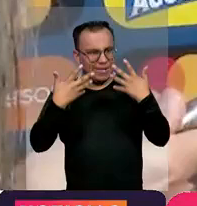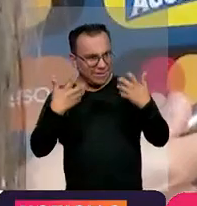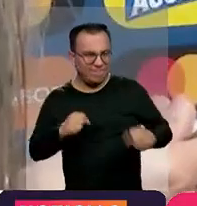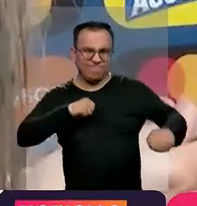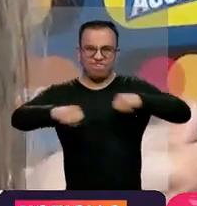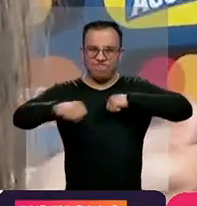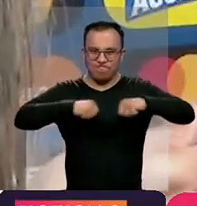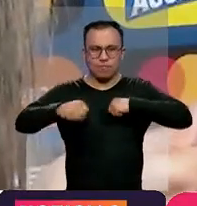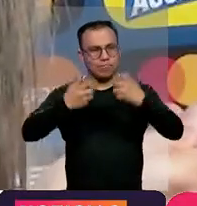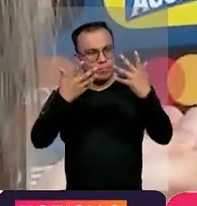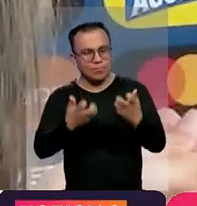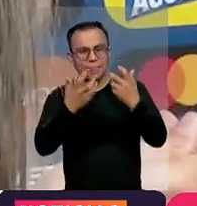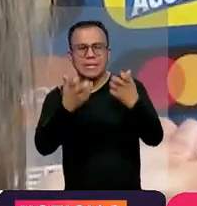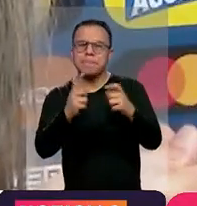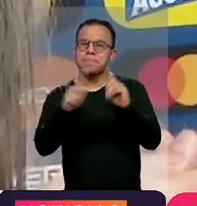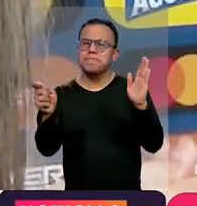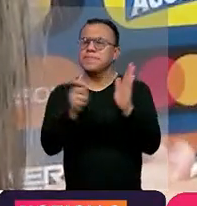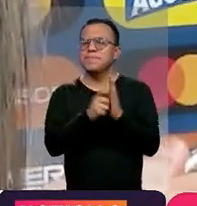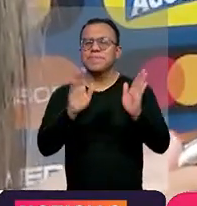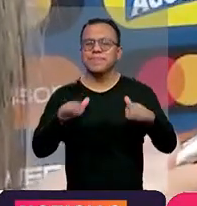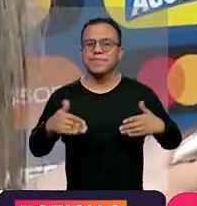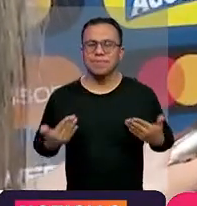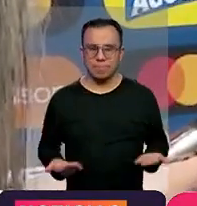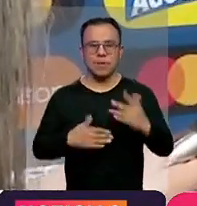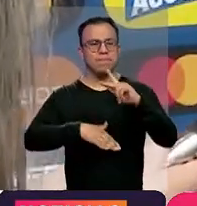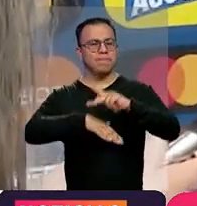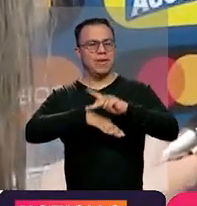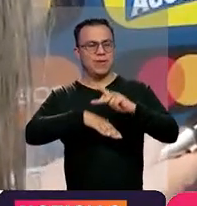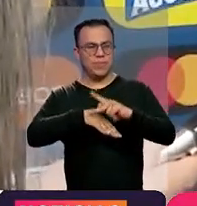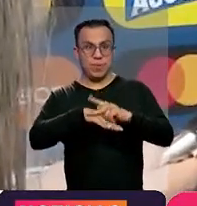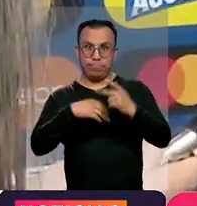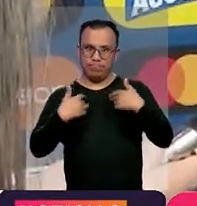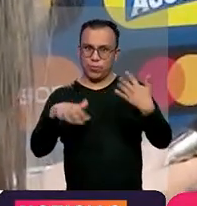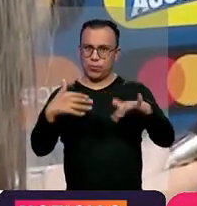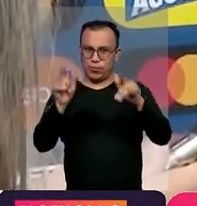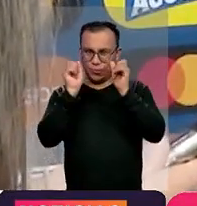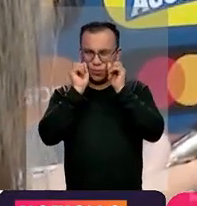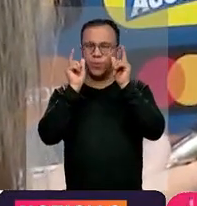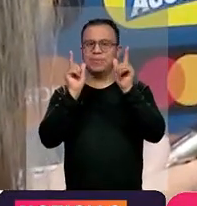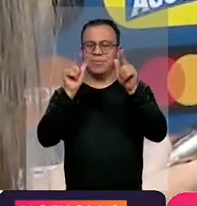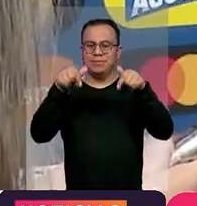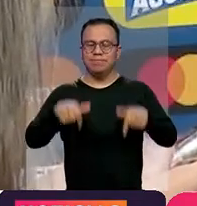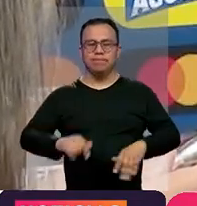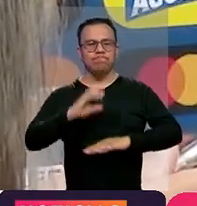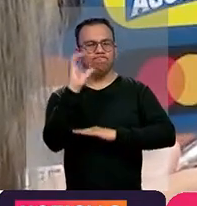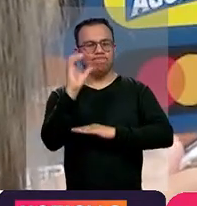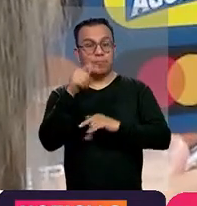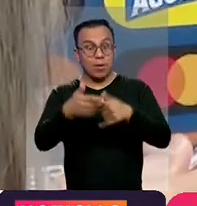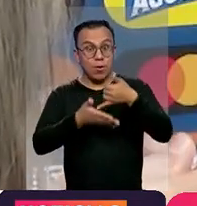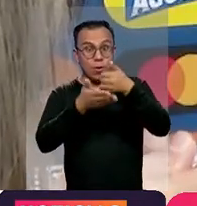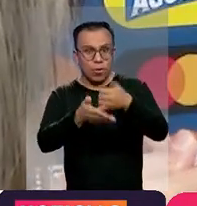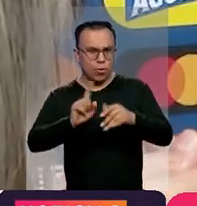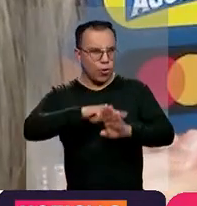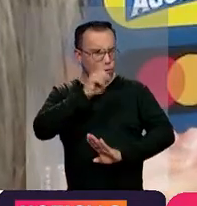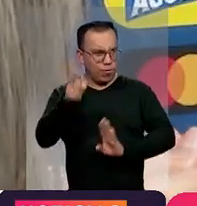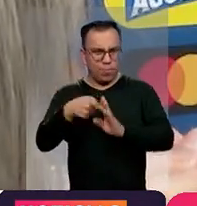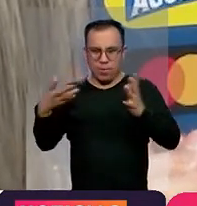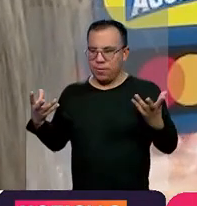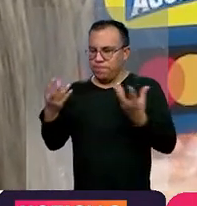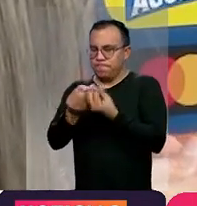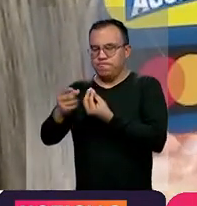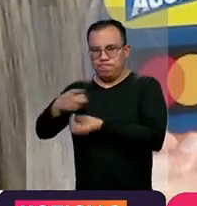¿no? Pero yo creo que Paraguay va a dar mucha sorpresa en esta Copa América porque estamos bien, todas las jugadoras estamos